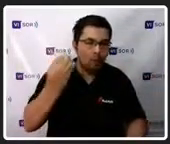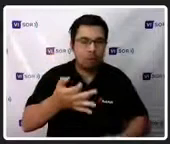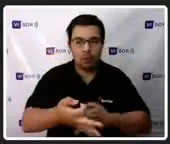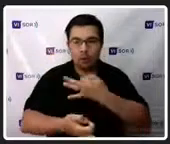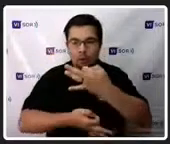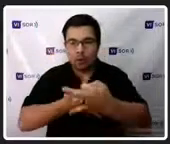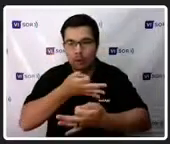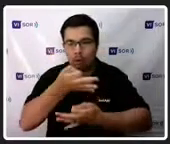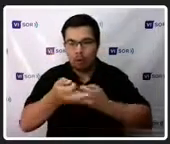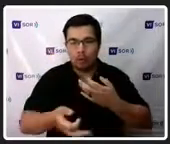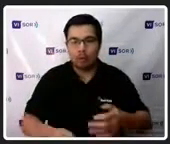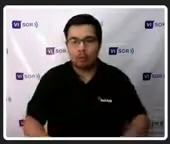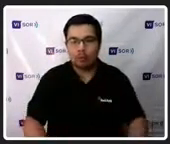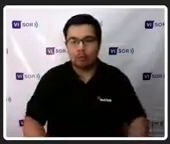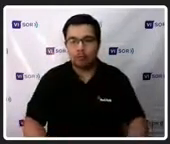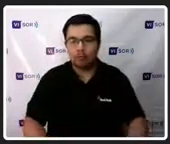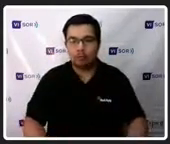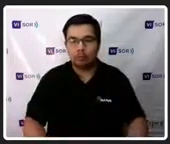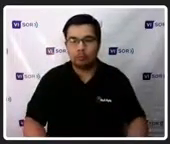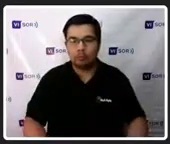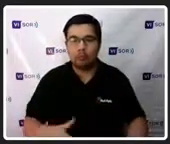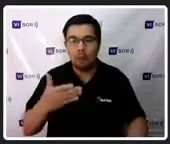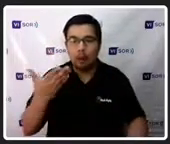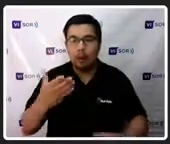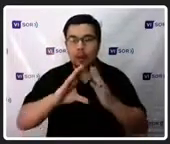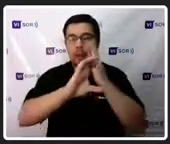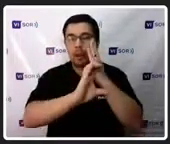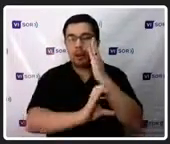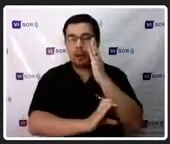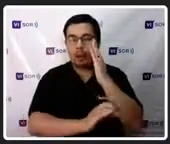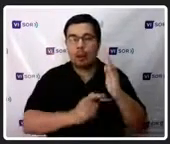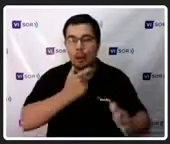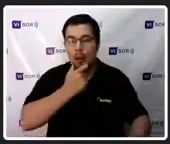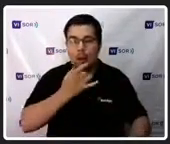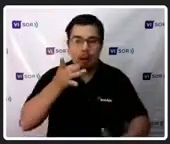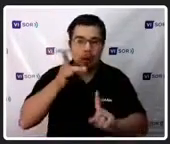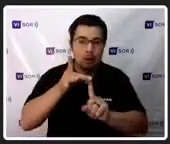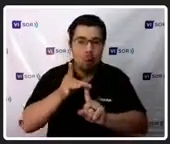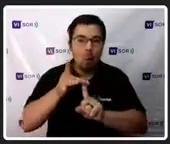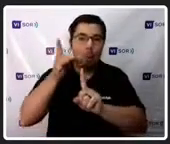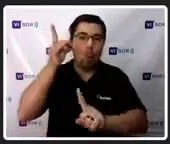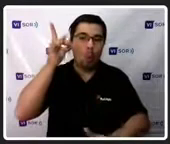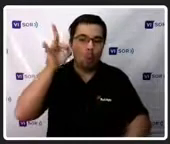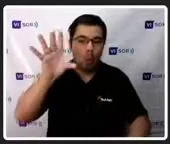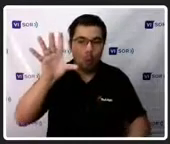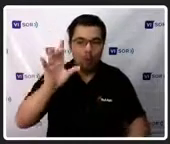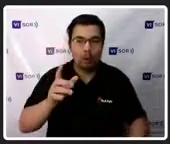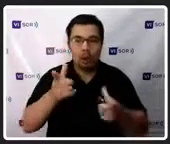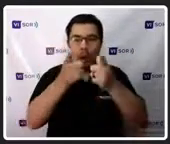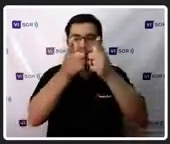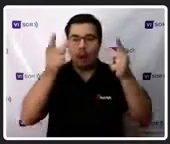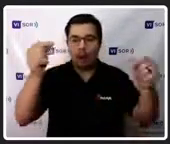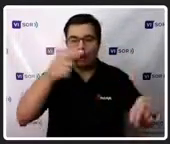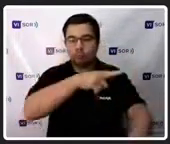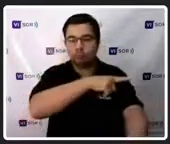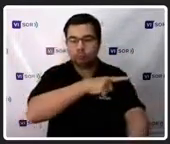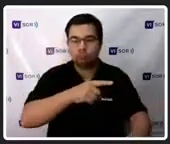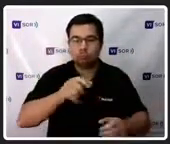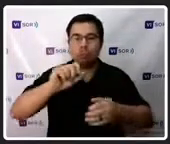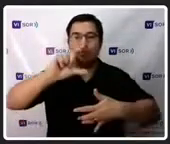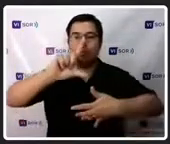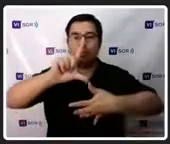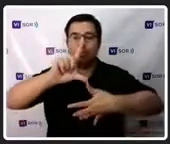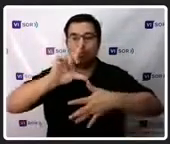que esta carrera en inglés es única a nivel nacional y a nivel latinoamericano. Y como les digo, no tengan